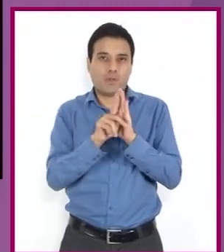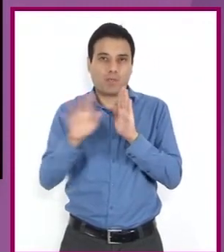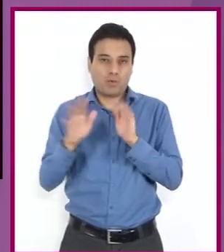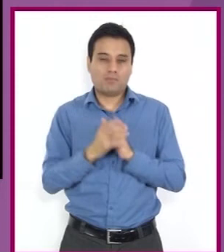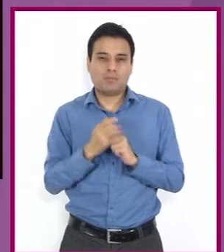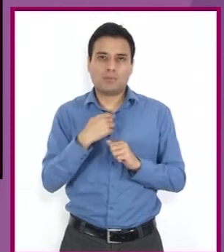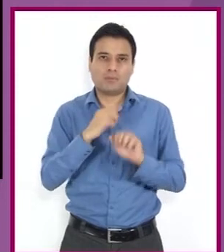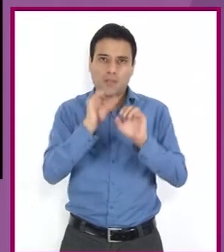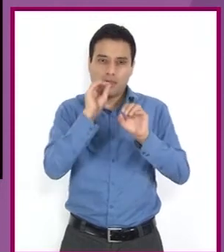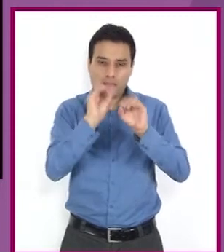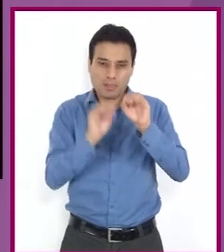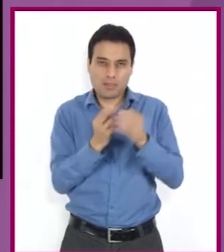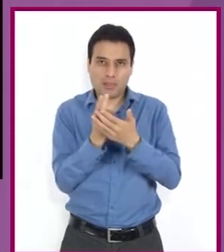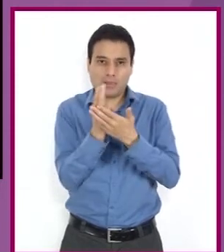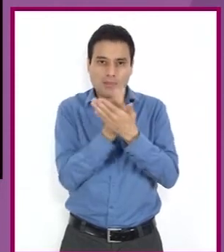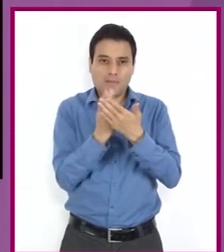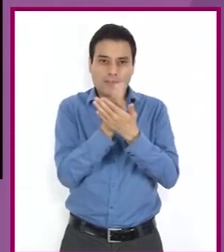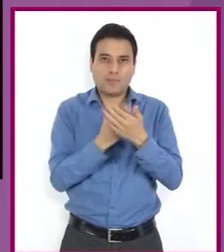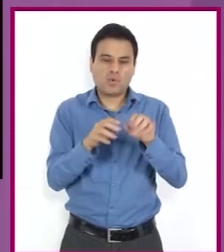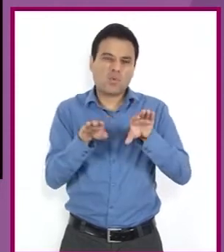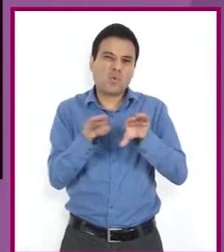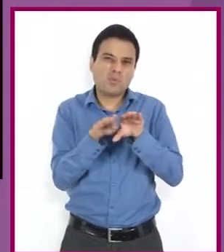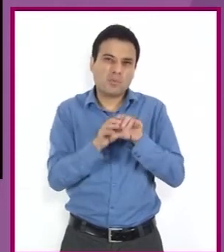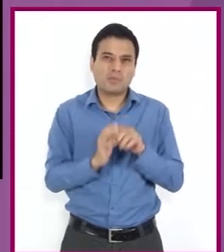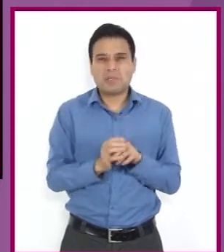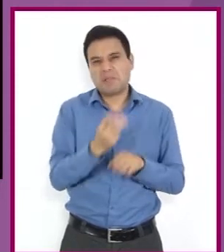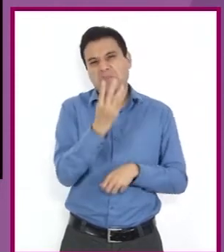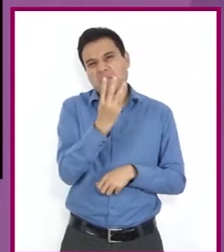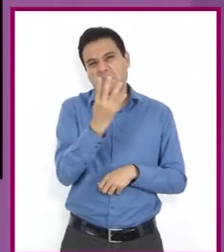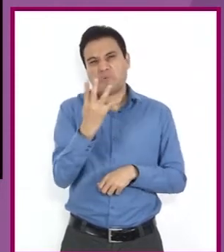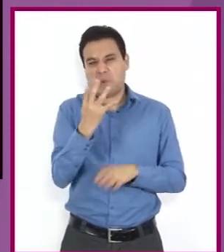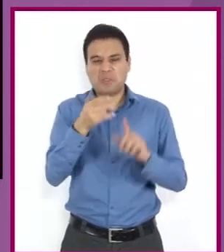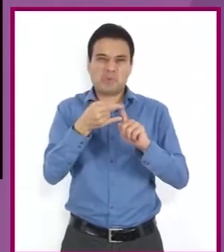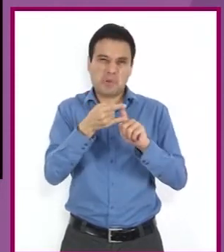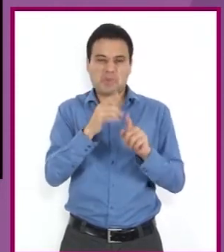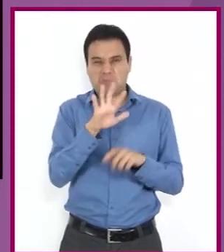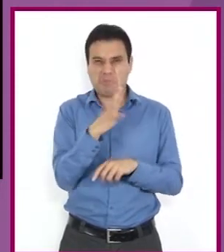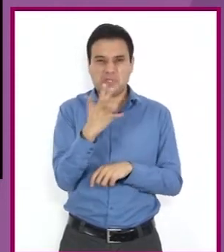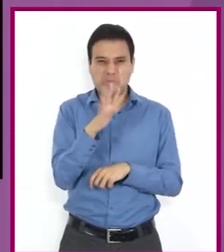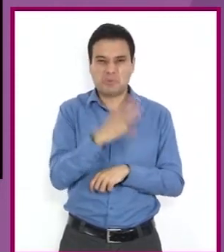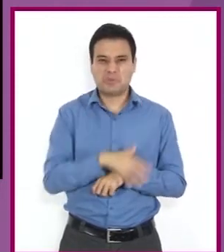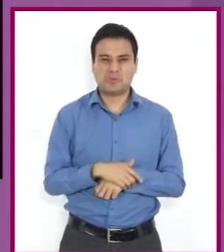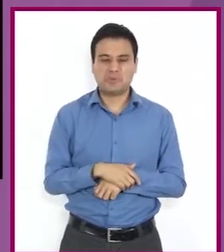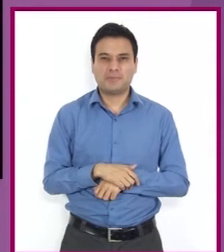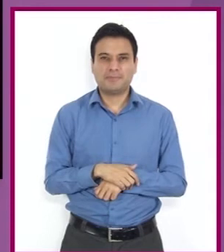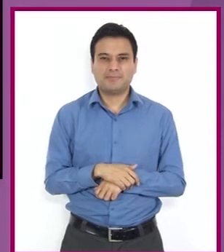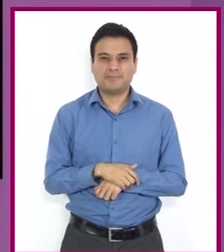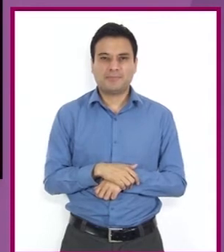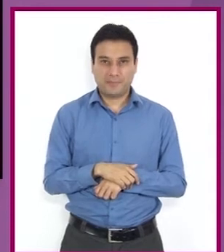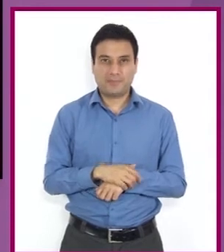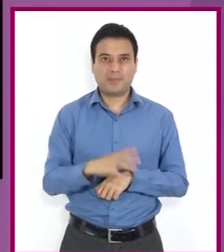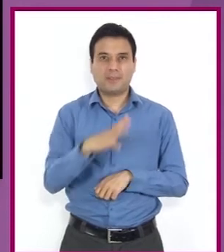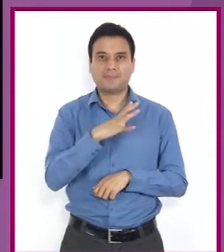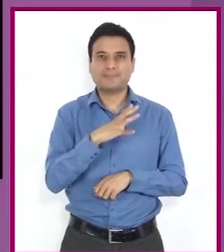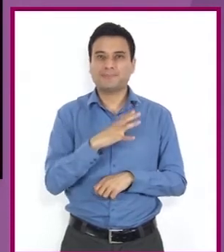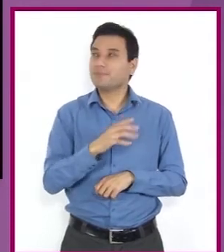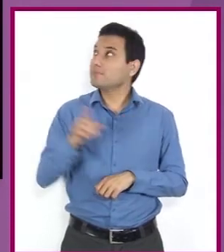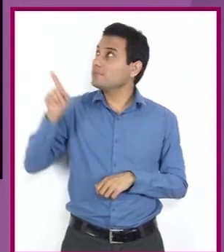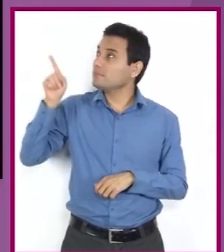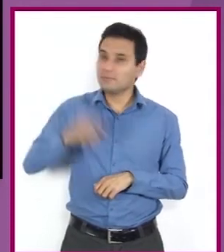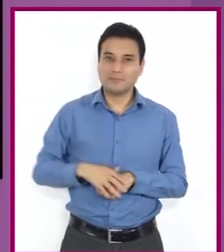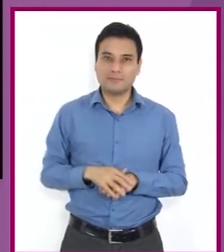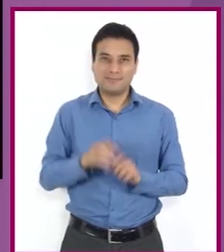dibujar sus historias en 3 o 4 cuadros o viñetas, separadas por espacios denominados